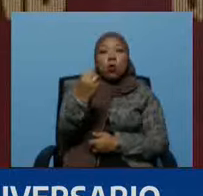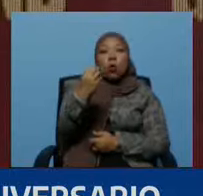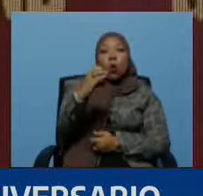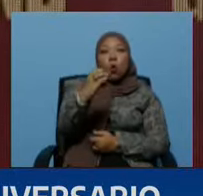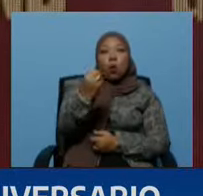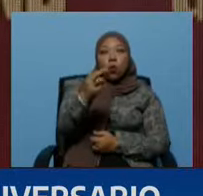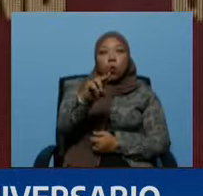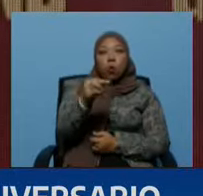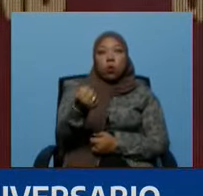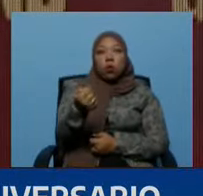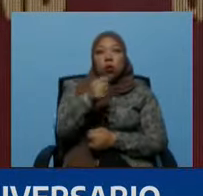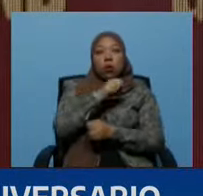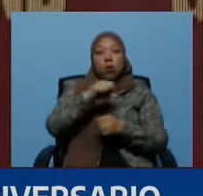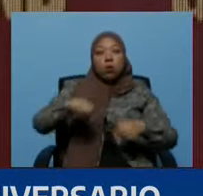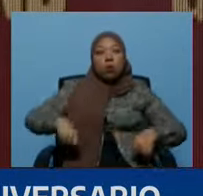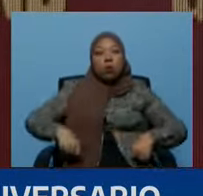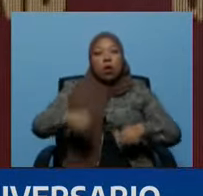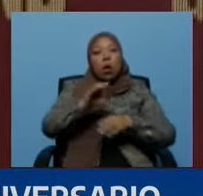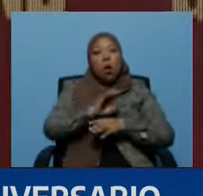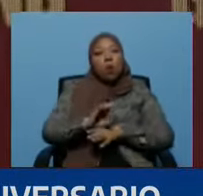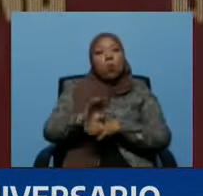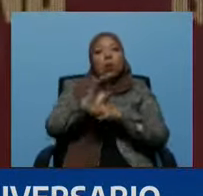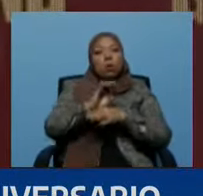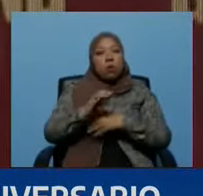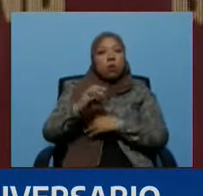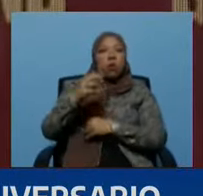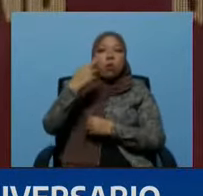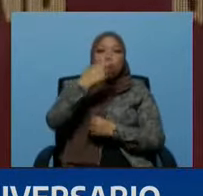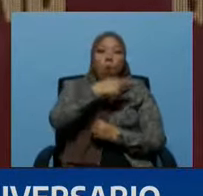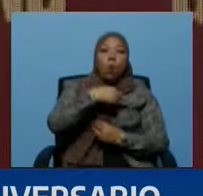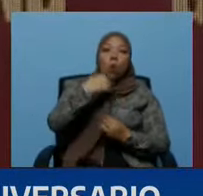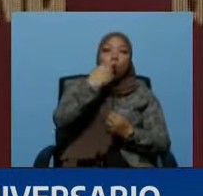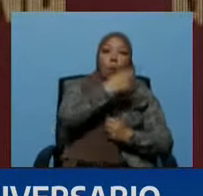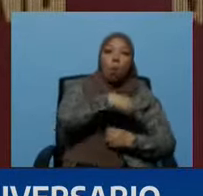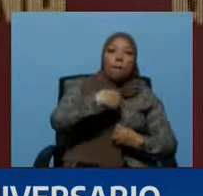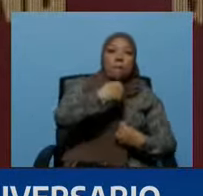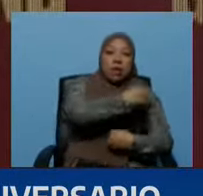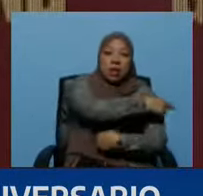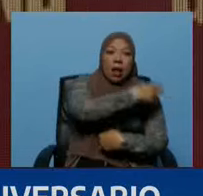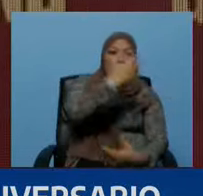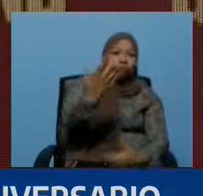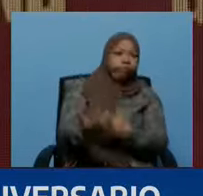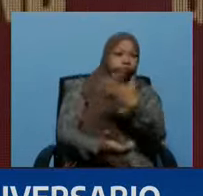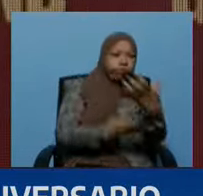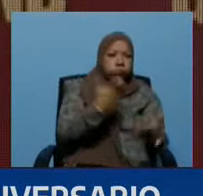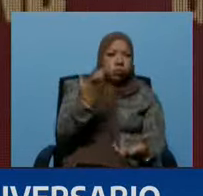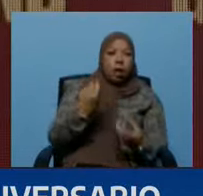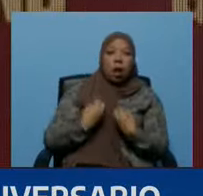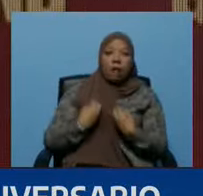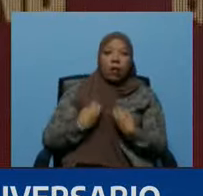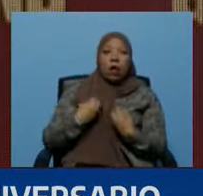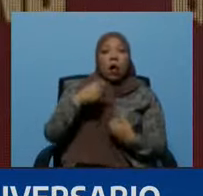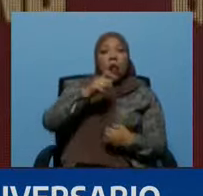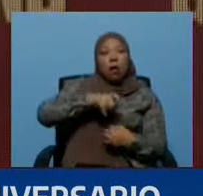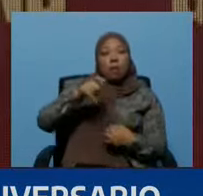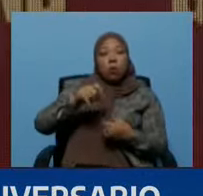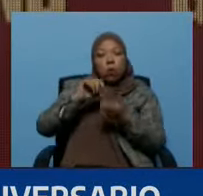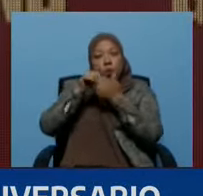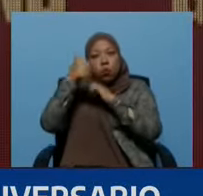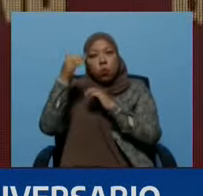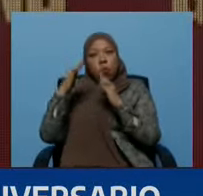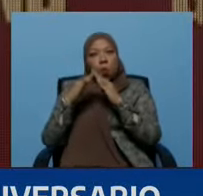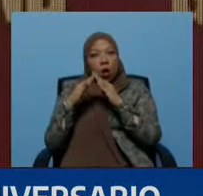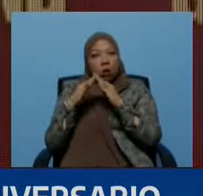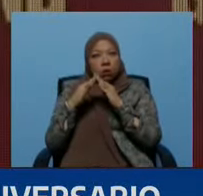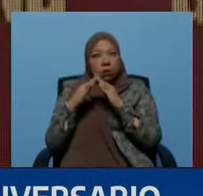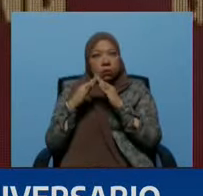Porque esos guardias estaban en la calle para proteger el hospital que lo trataron de quemar, para proteger la vida de la gente, que la gente duerma en su casa